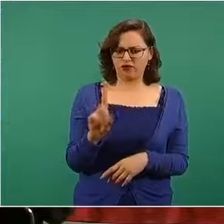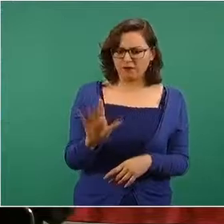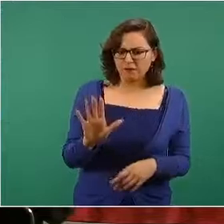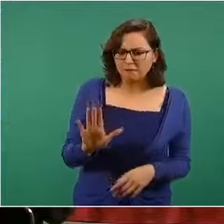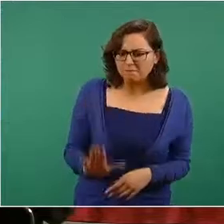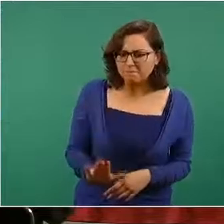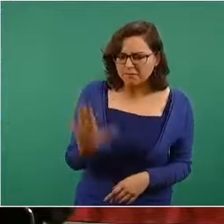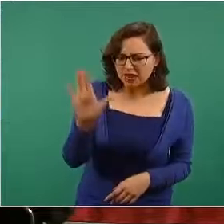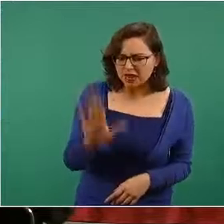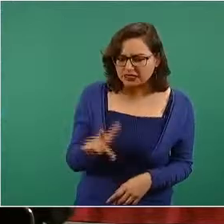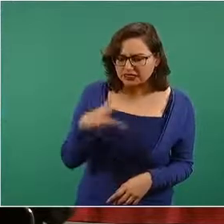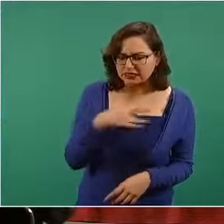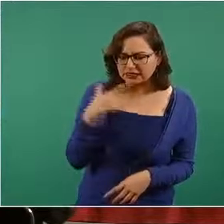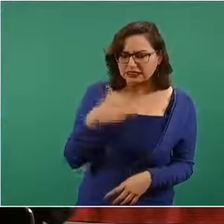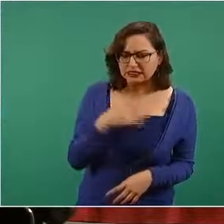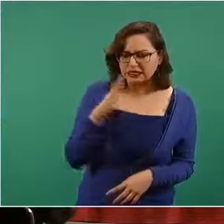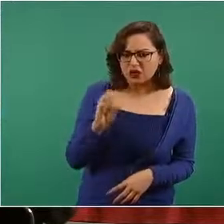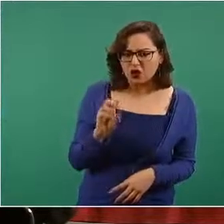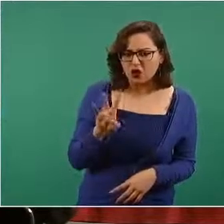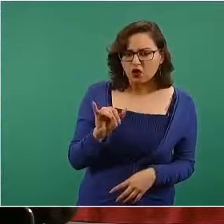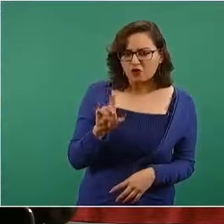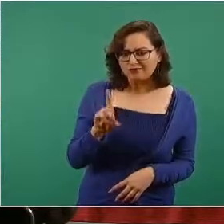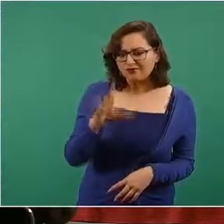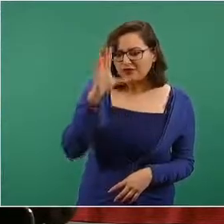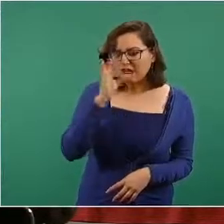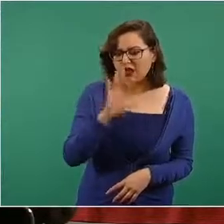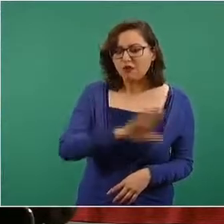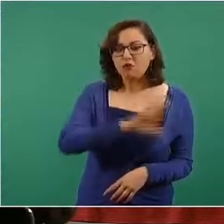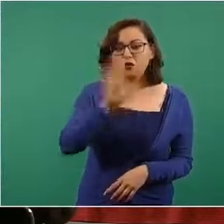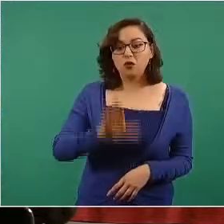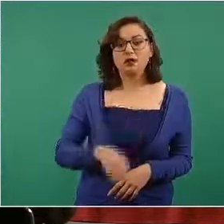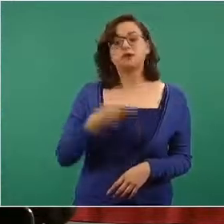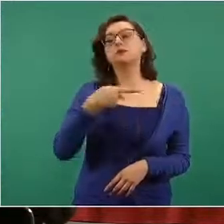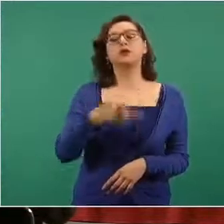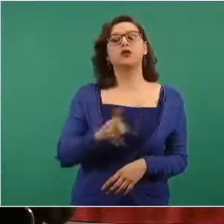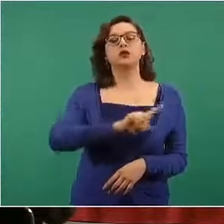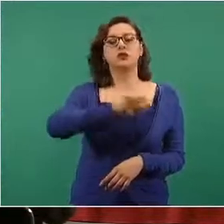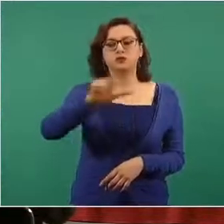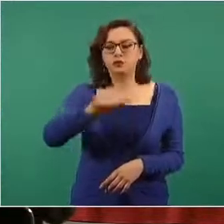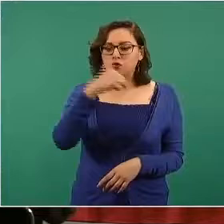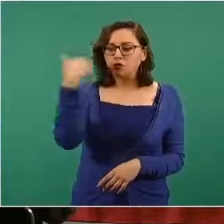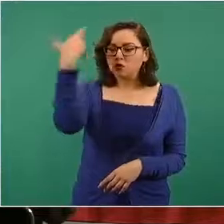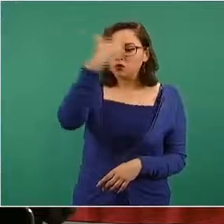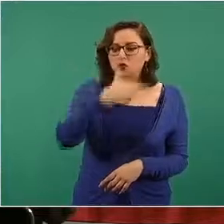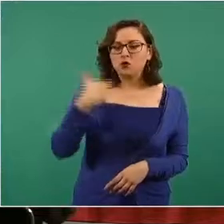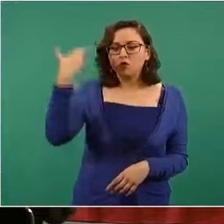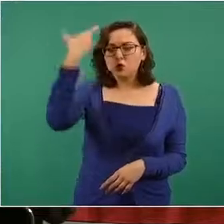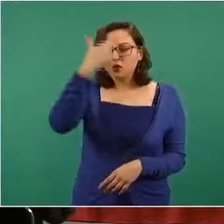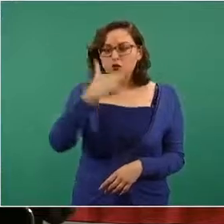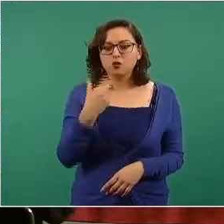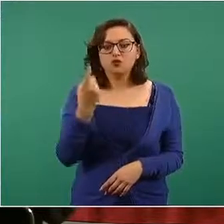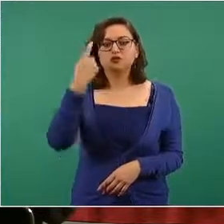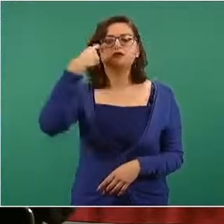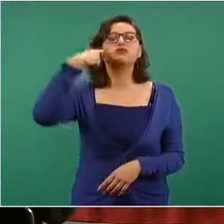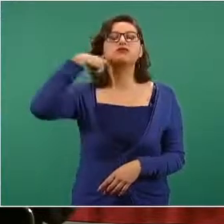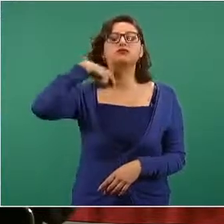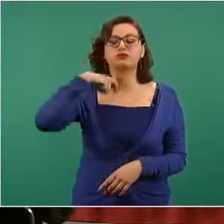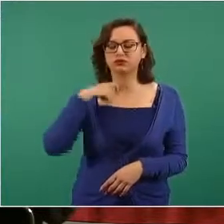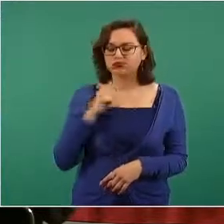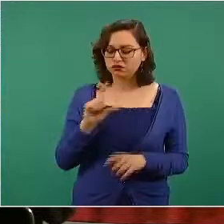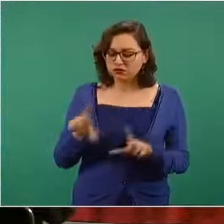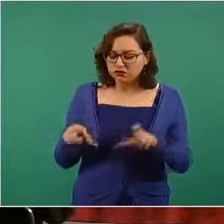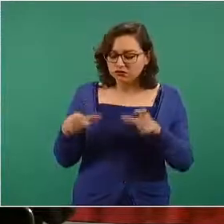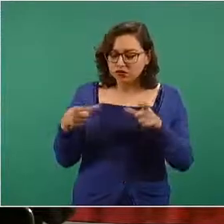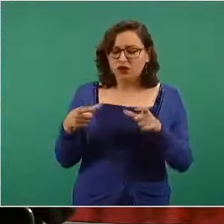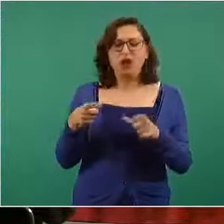de COVID y lamentablemente fallecieron. Pero en ese proceso también se les tomó una muestra, pero la muestra fue negativa.